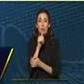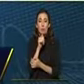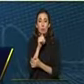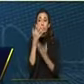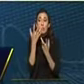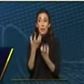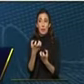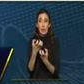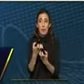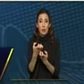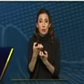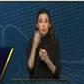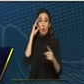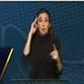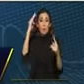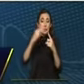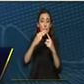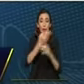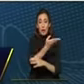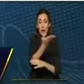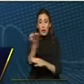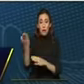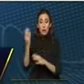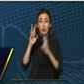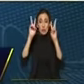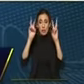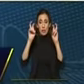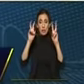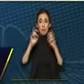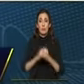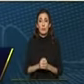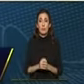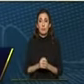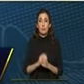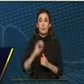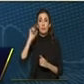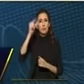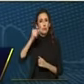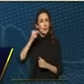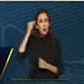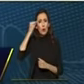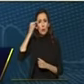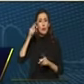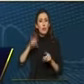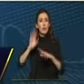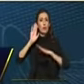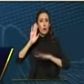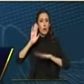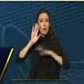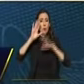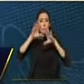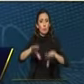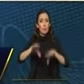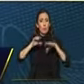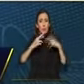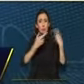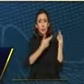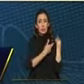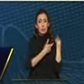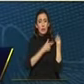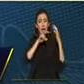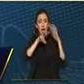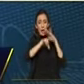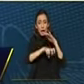quiero hacer un llamado especial a propósito de este tema. Como Estado tenemos compromisos adquiridos para el desarrollo minero y